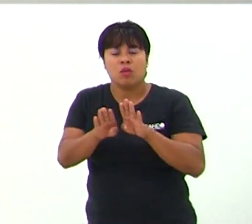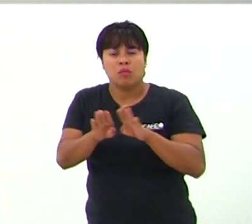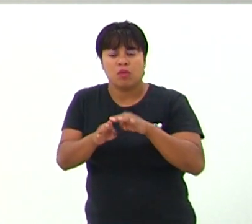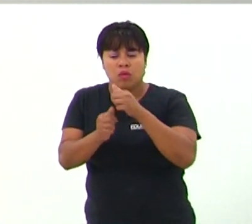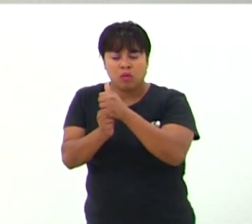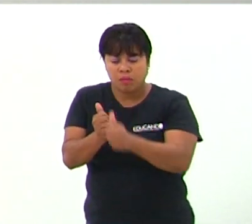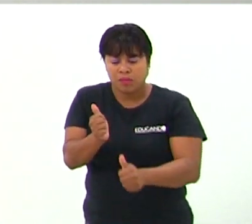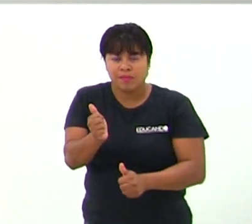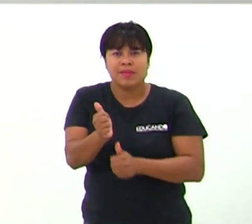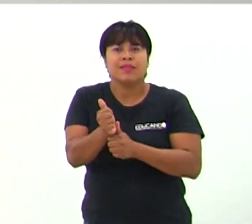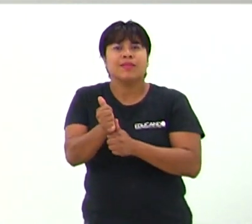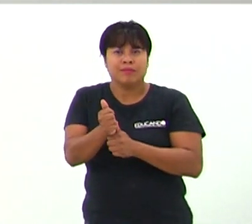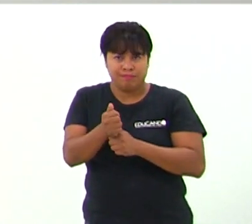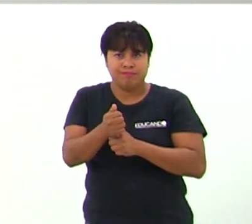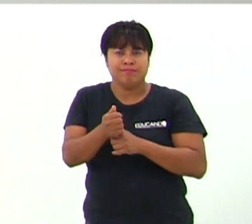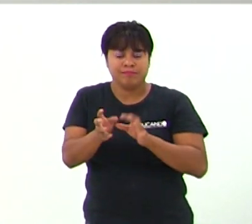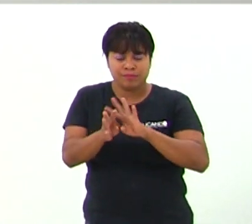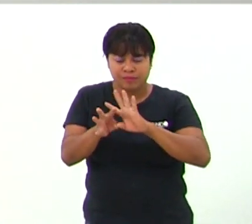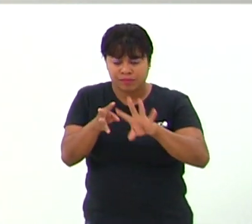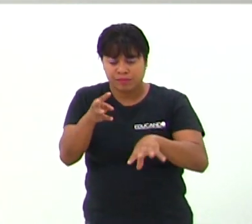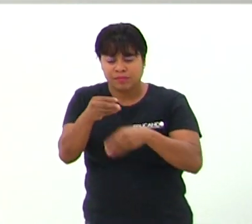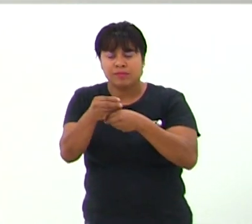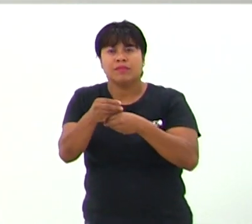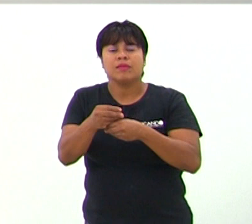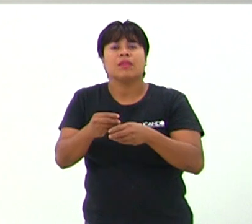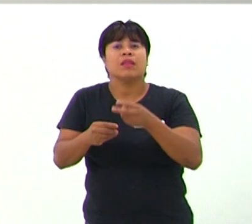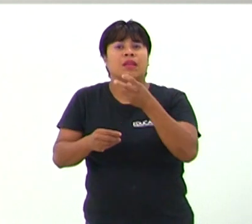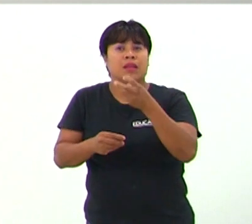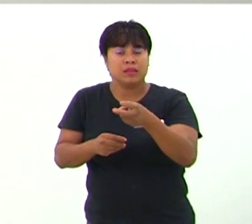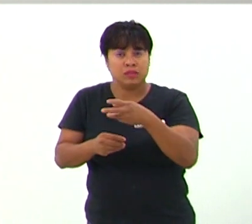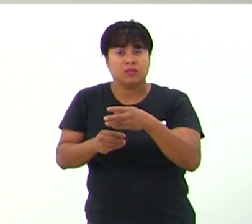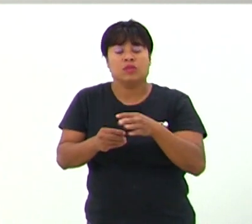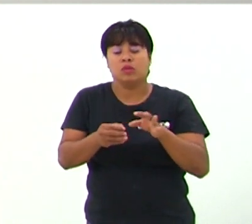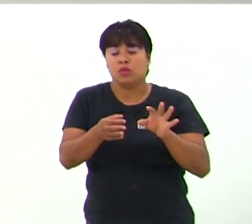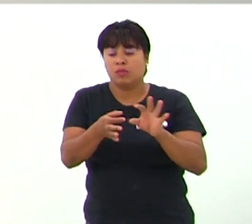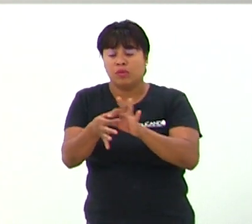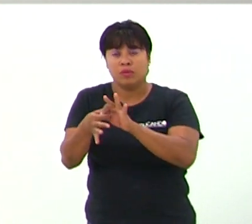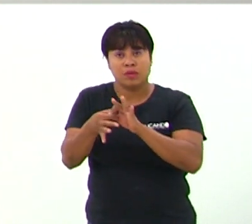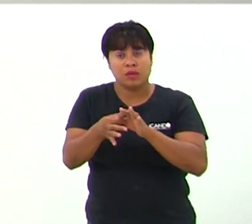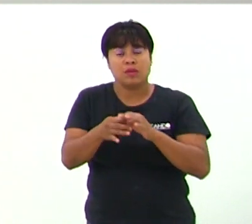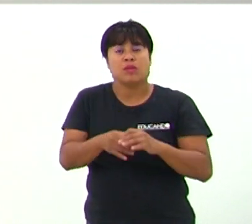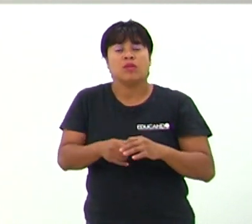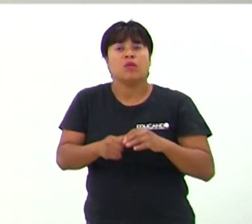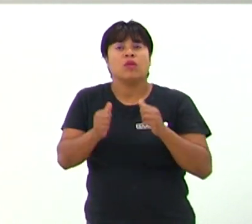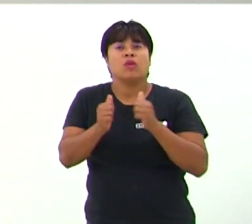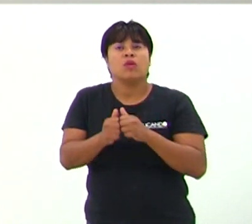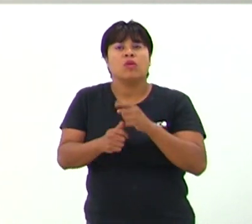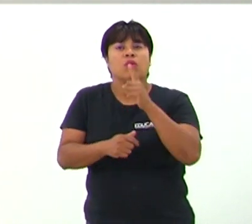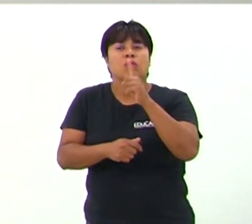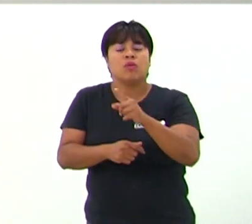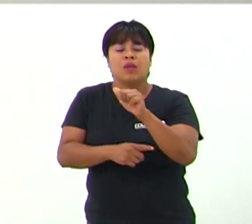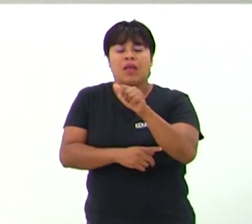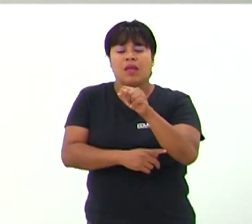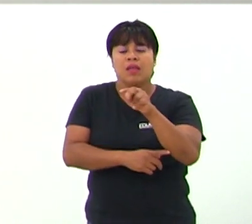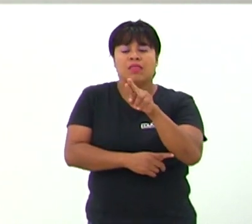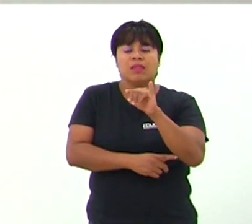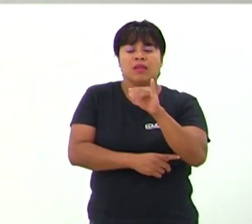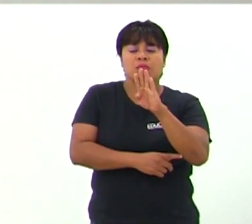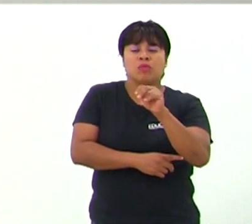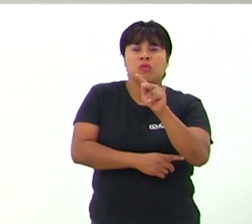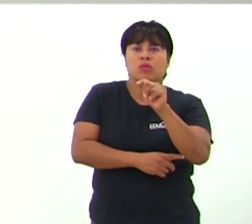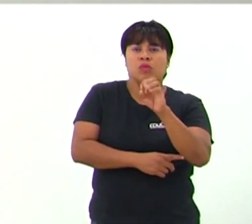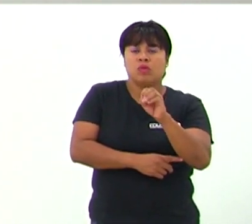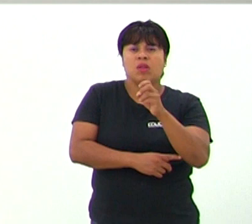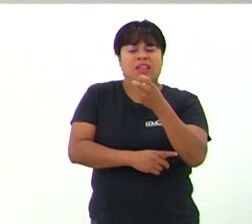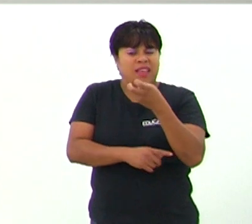complemento. ¿Bien? Lo van a unir, bien, con un atributo, pero que